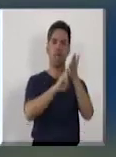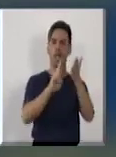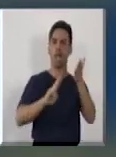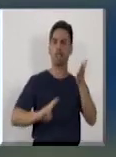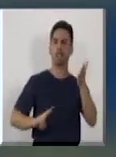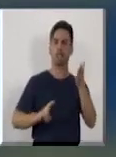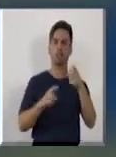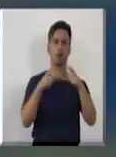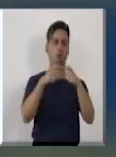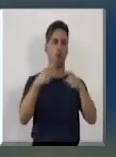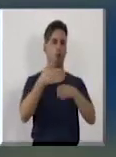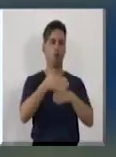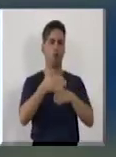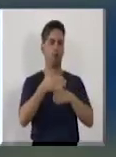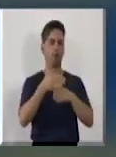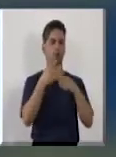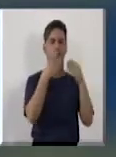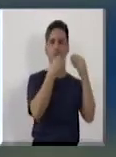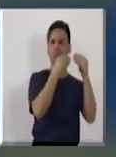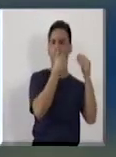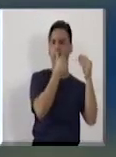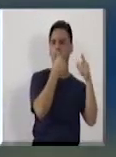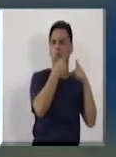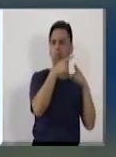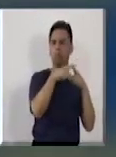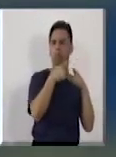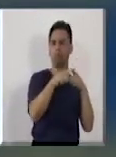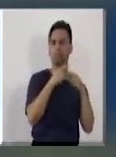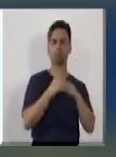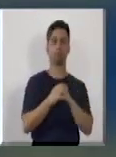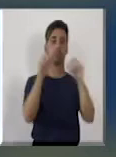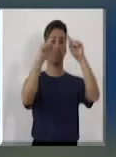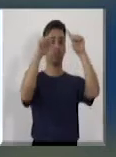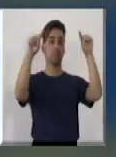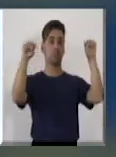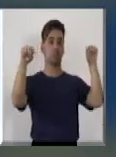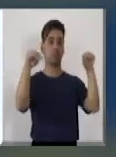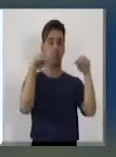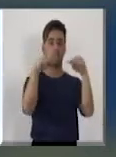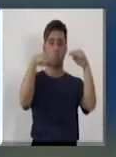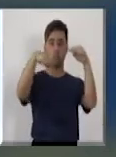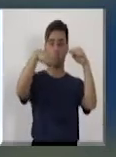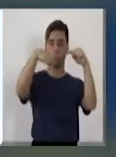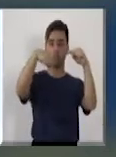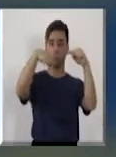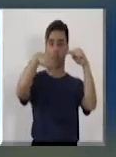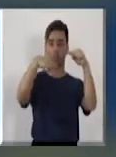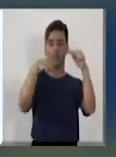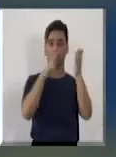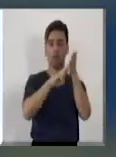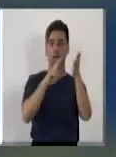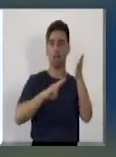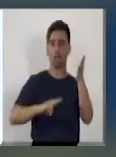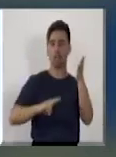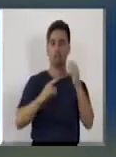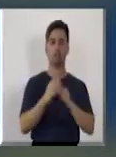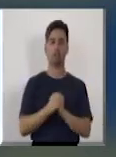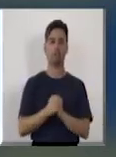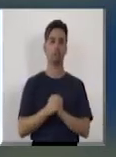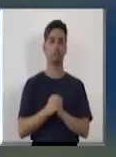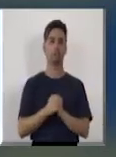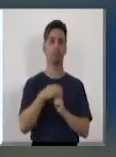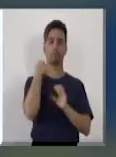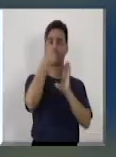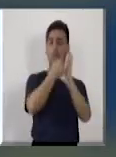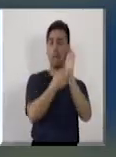cuerpos, circuitos eléctricos y dentro de los circuitos eléctricos los componentes, las magnitudes básicas en los circuitos eléctricos y la ley